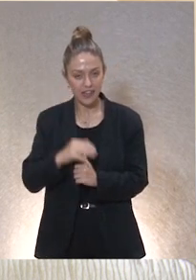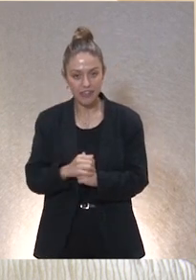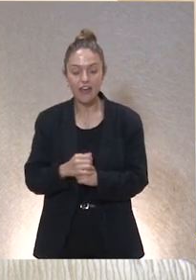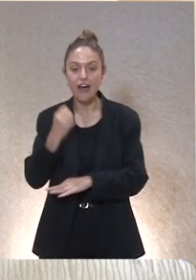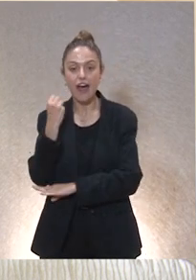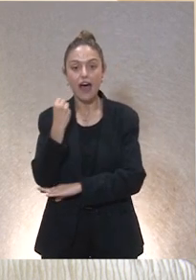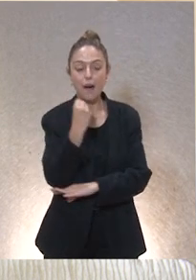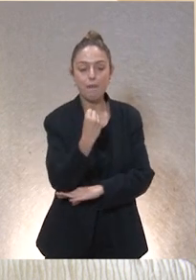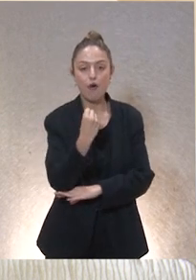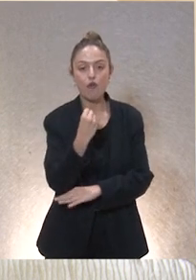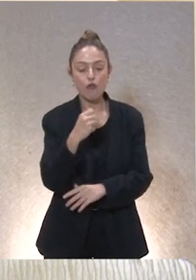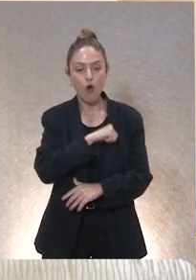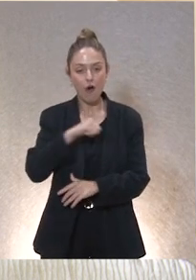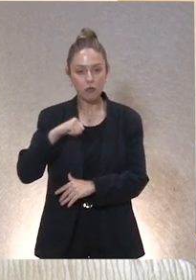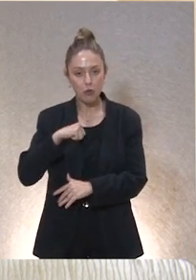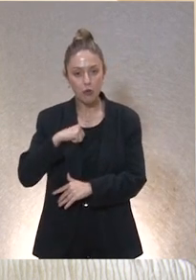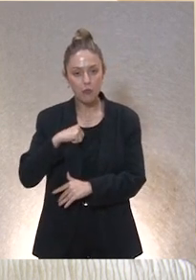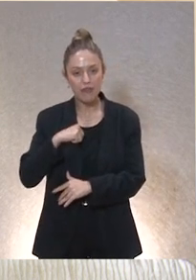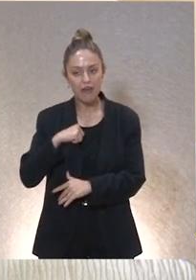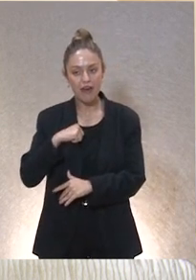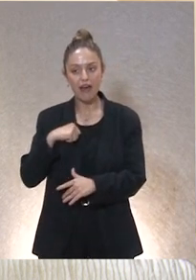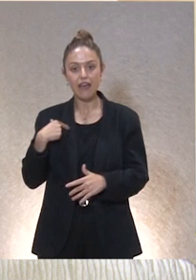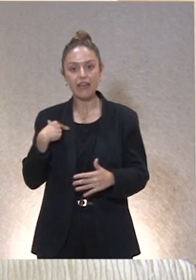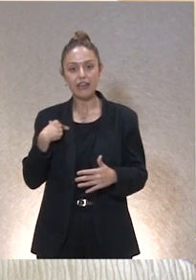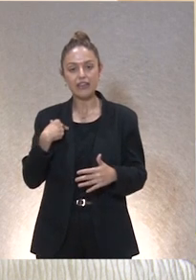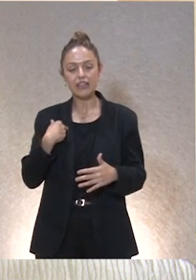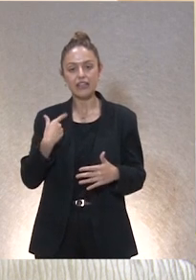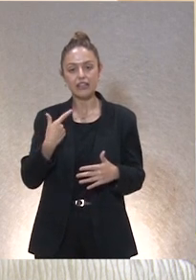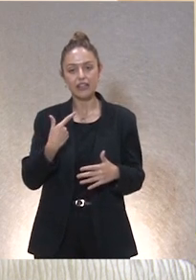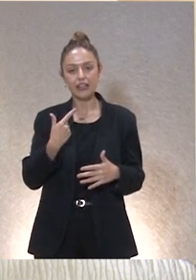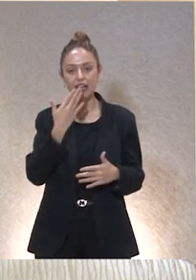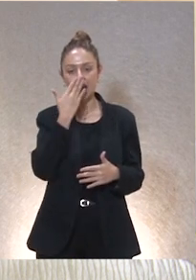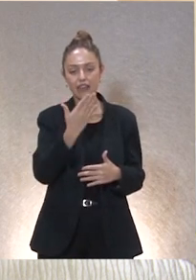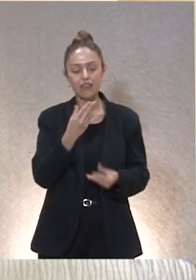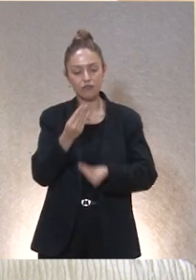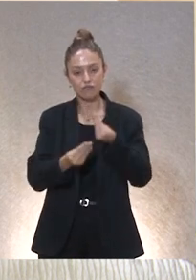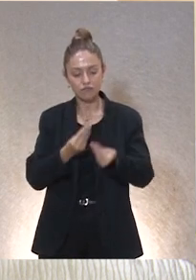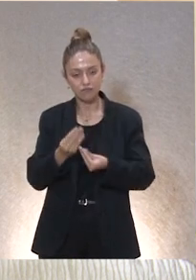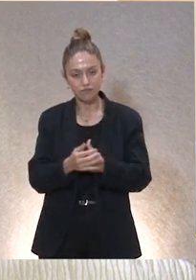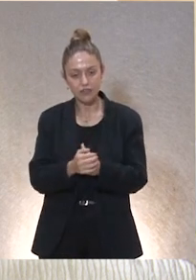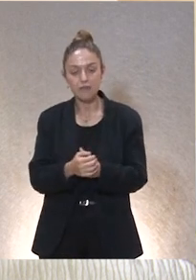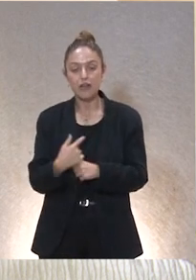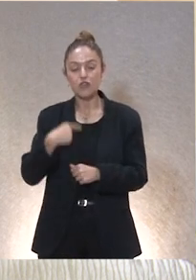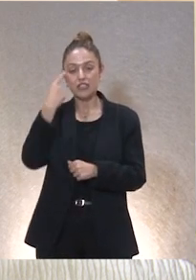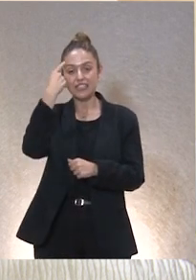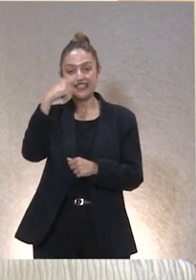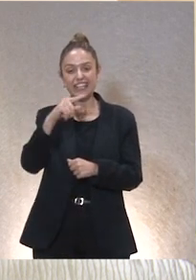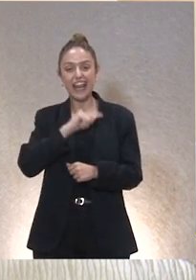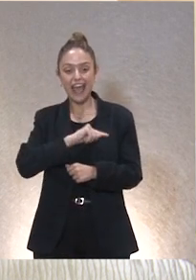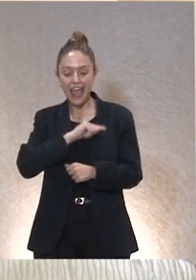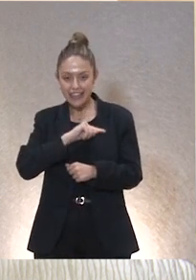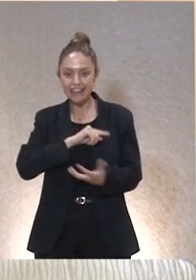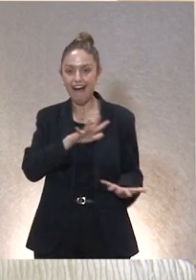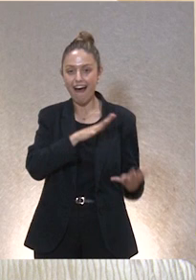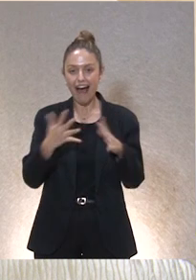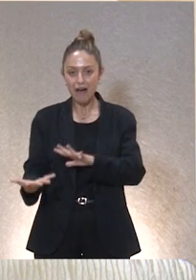apoyo a la autonomía y cómo se debe desarrollar la acción benefactora pero me consta que esa ética aplicada No se queda